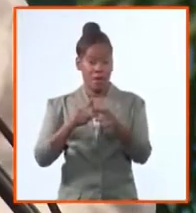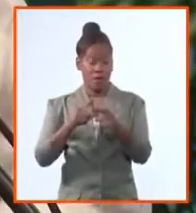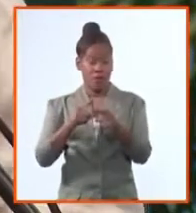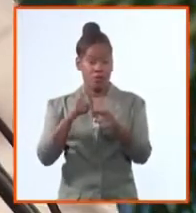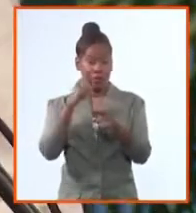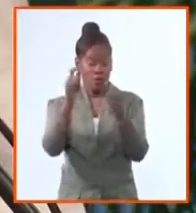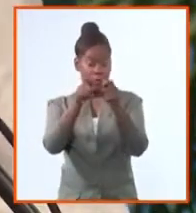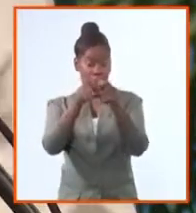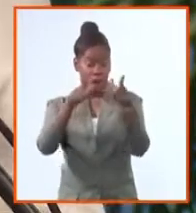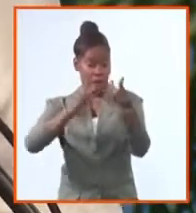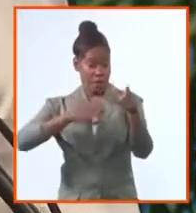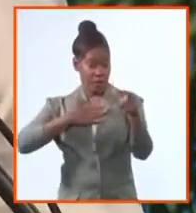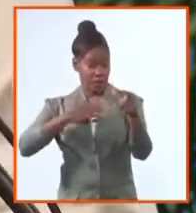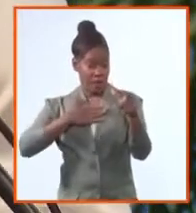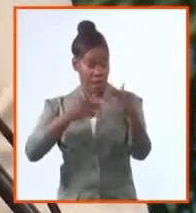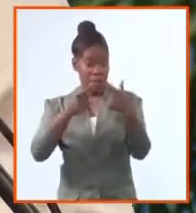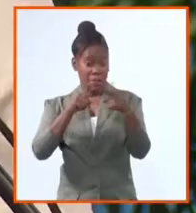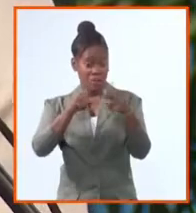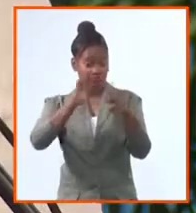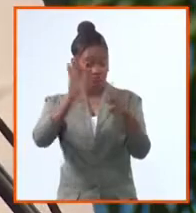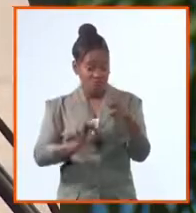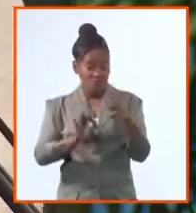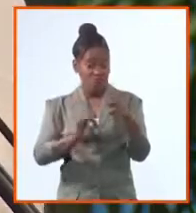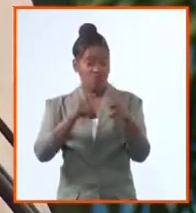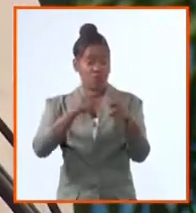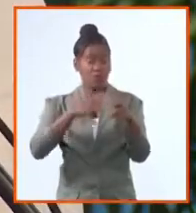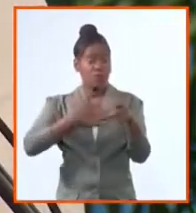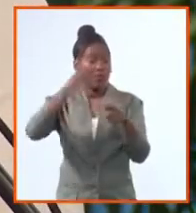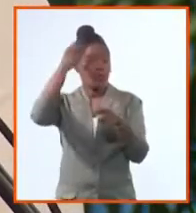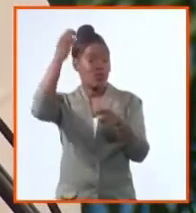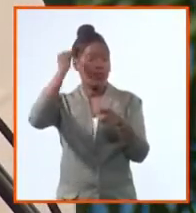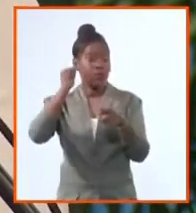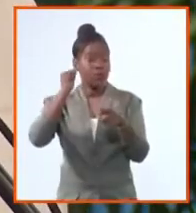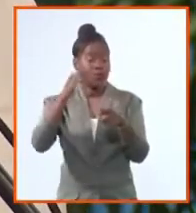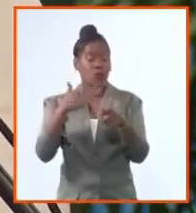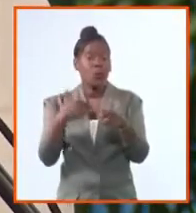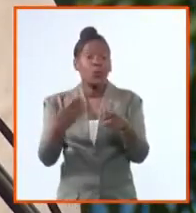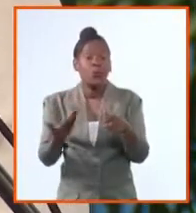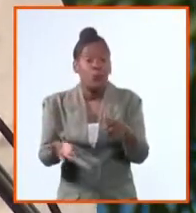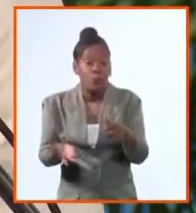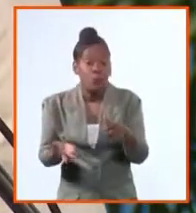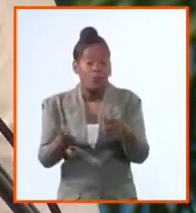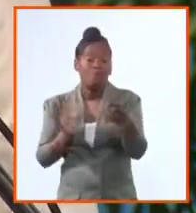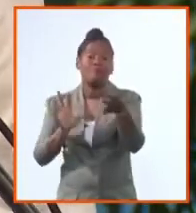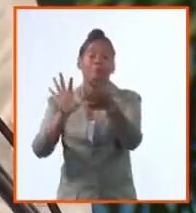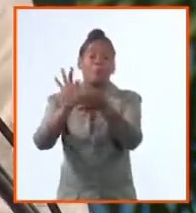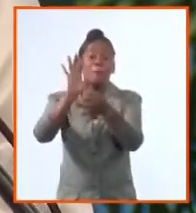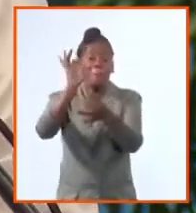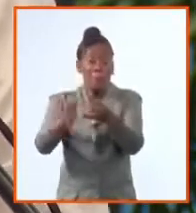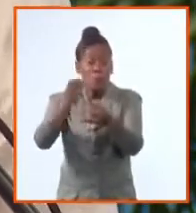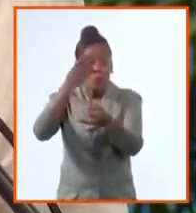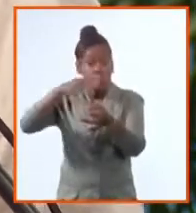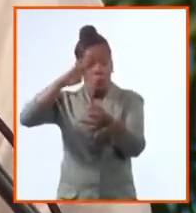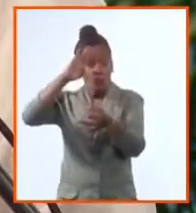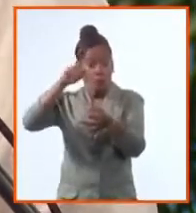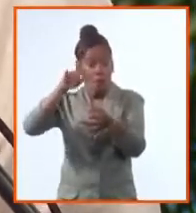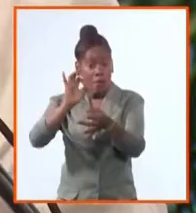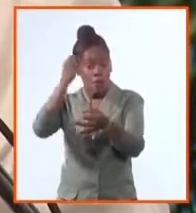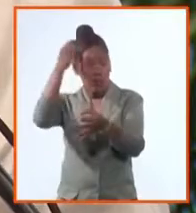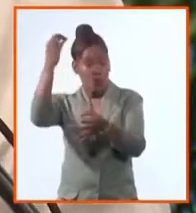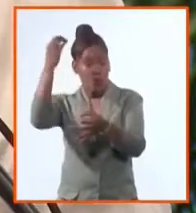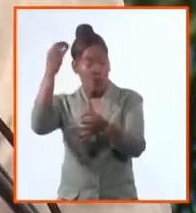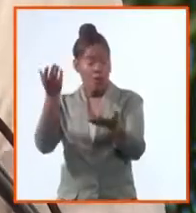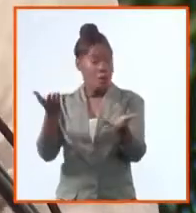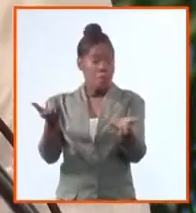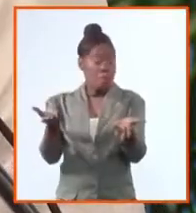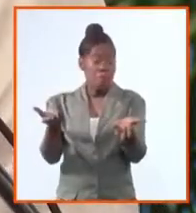y nuestra Constitución dice que la empresa estatal es la forma fundamental de nuestra economía. Entonces, ahora, ¿qué vínculo tiene